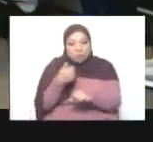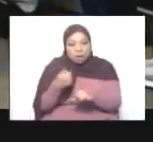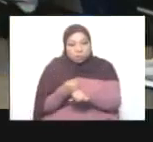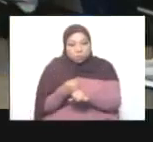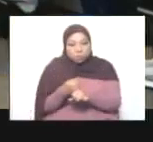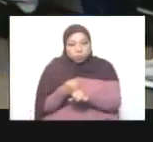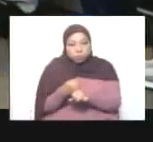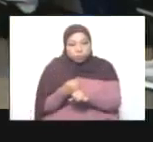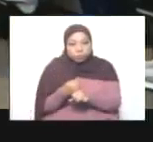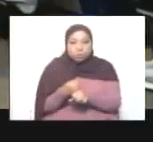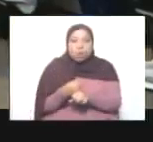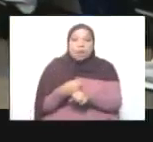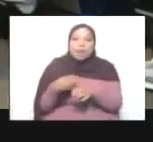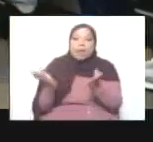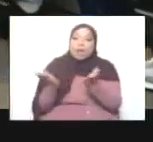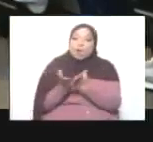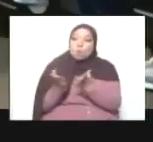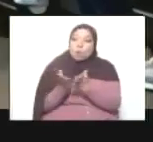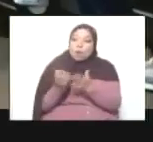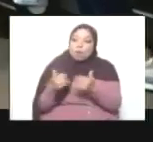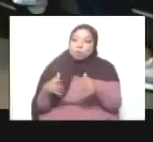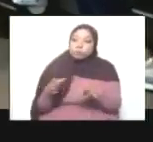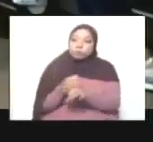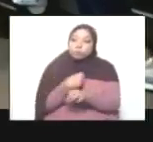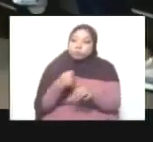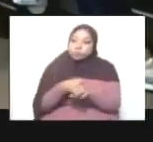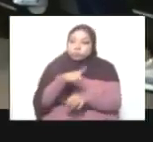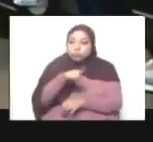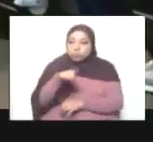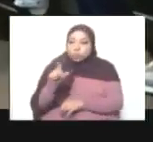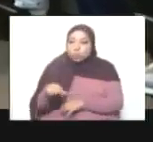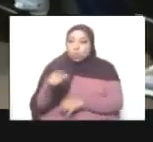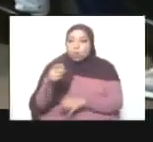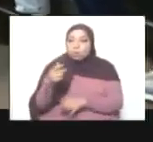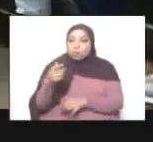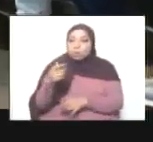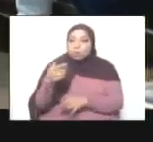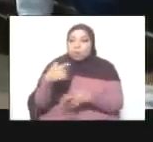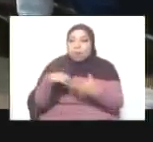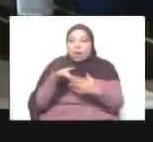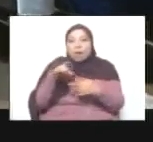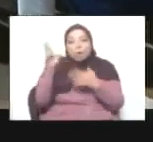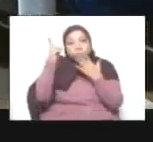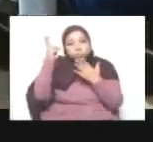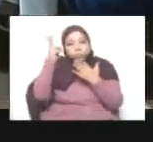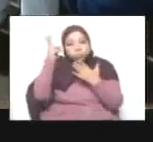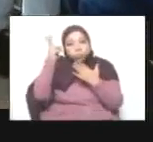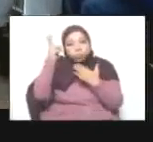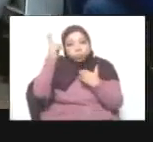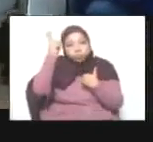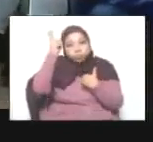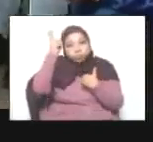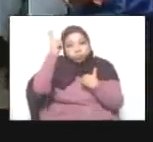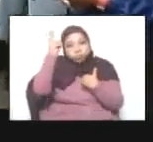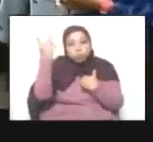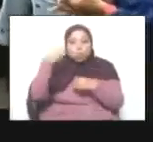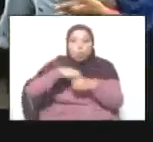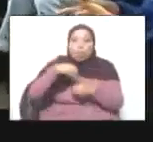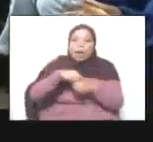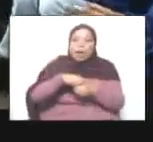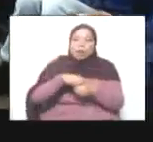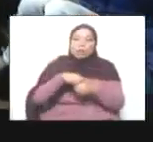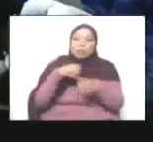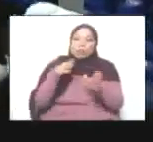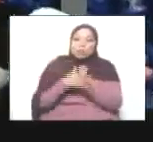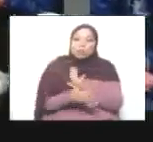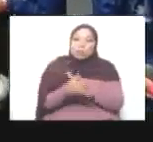de nuestros colegios públicos, de nuestros barrios, de nuestros campos, de nuestras zonas indígenas. Estos 100 núcleos están ubicados estratégicamente en casi